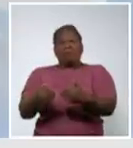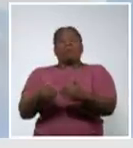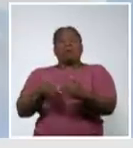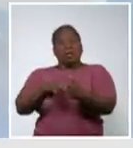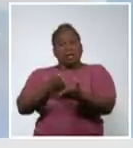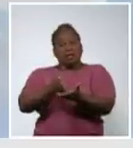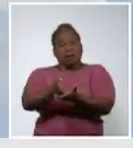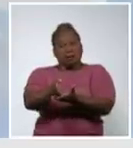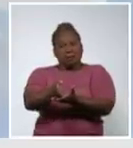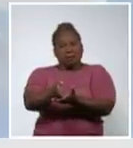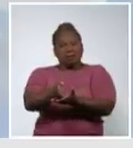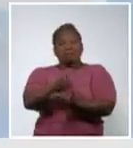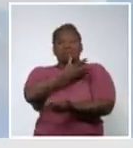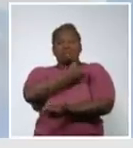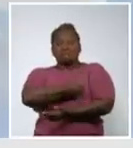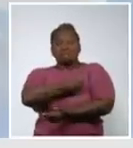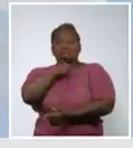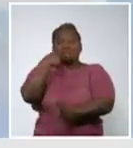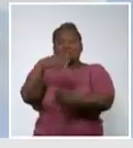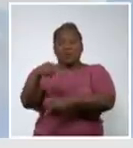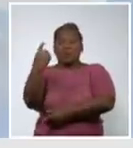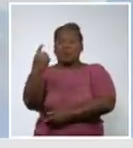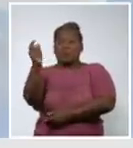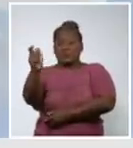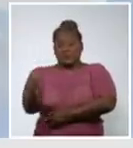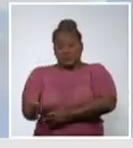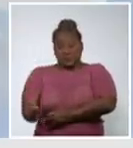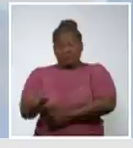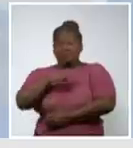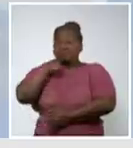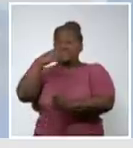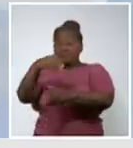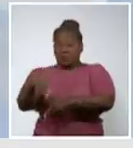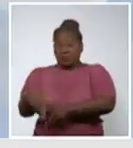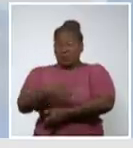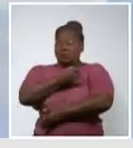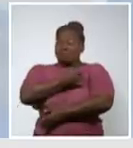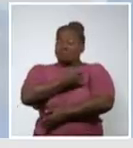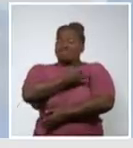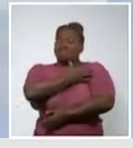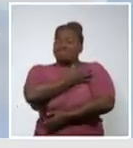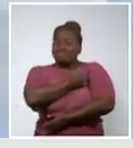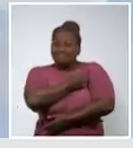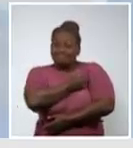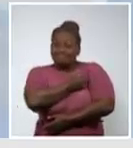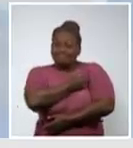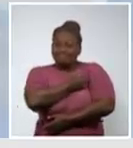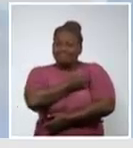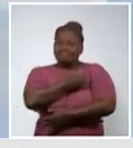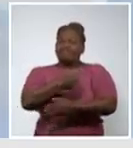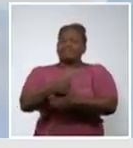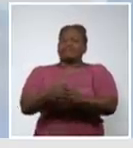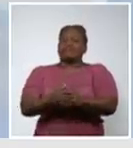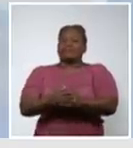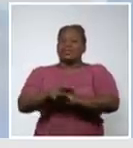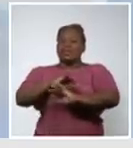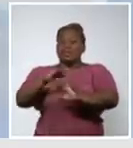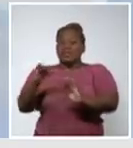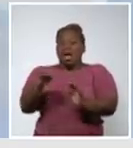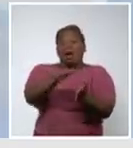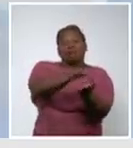en el día de hoy el fallecimiento de una persona con COVID en nuestro país. Con esto ya suman un total